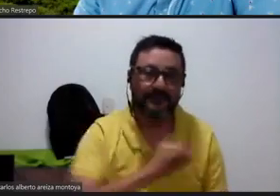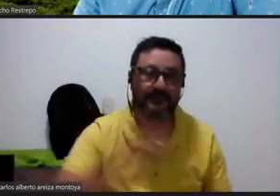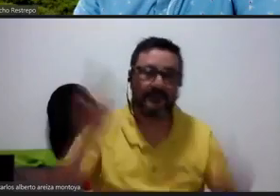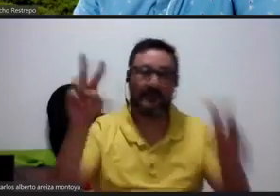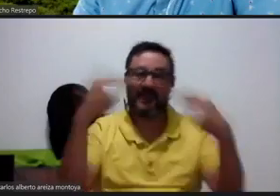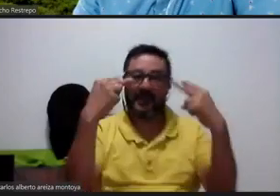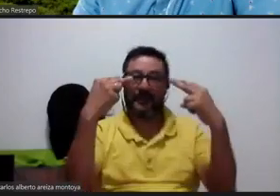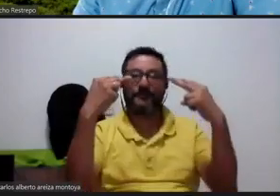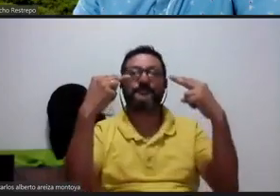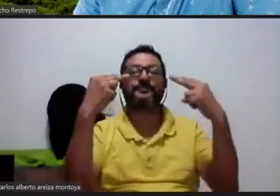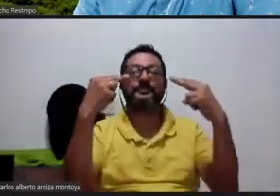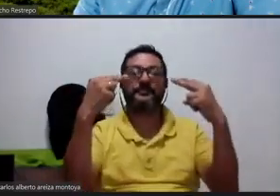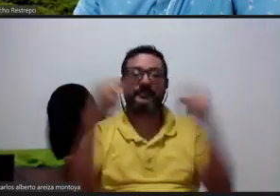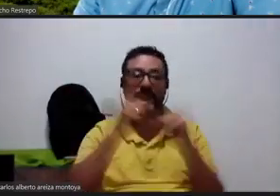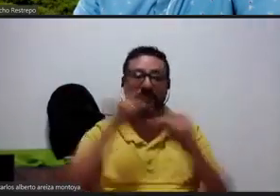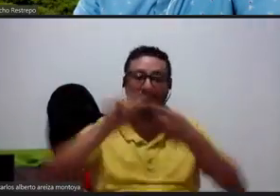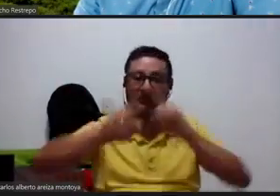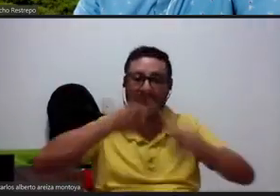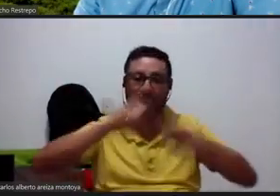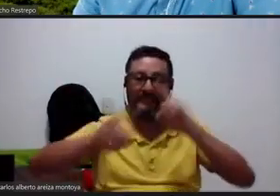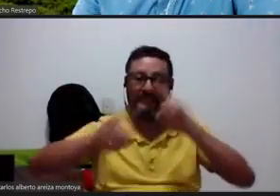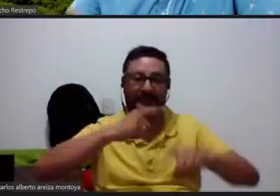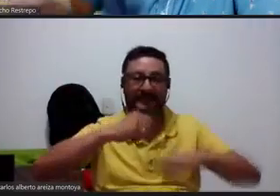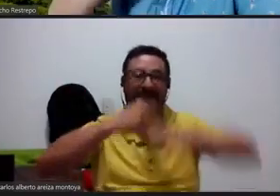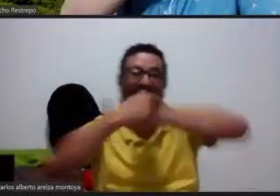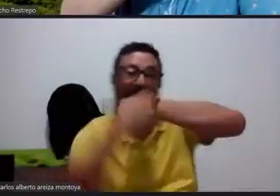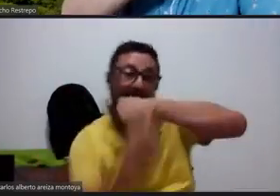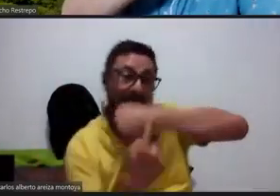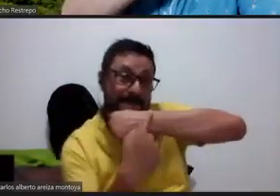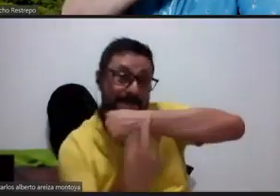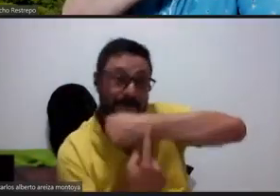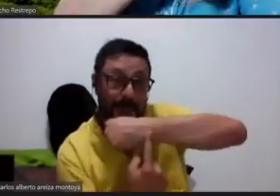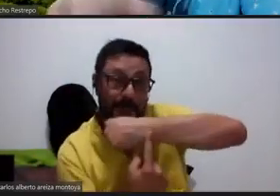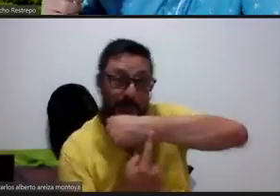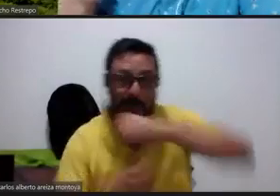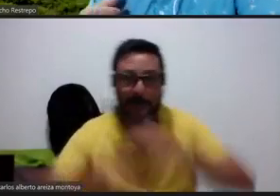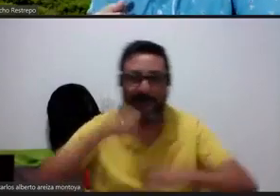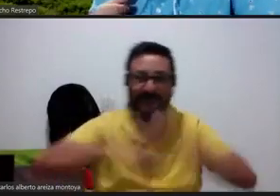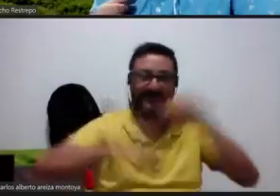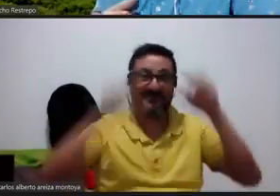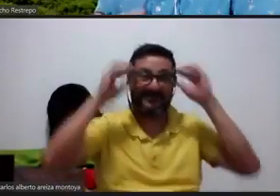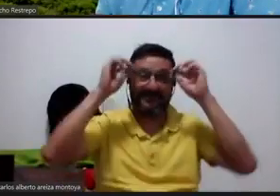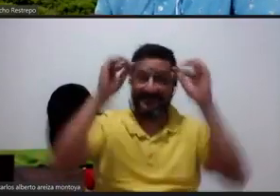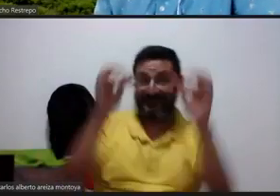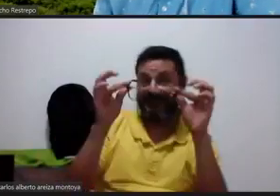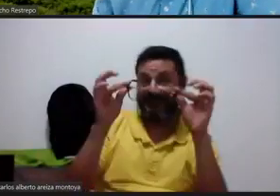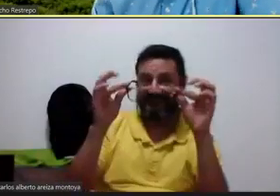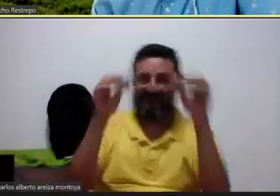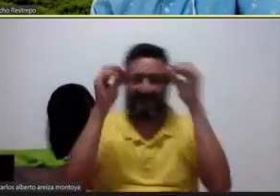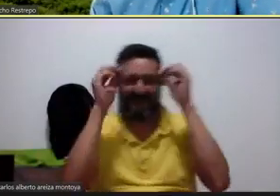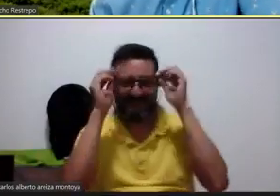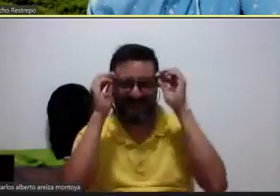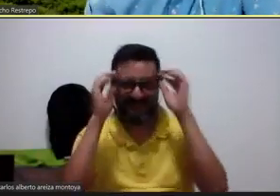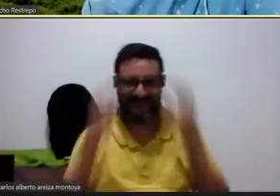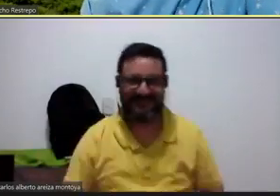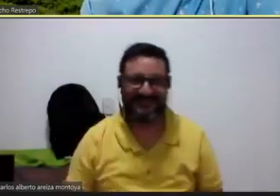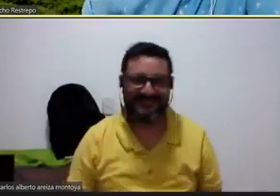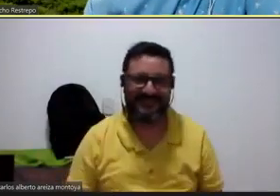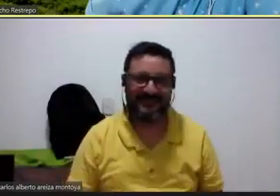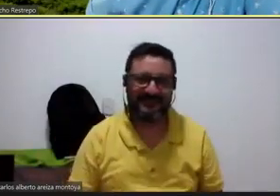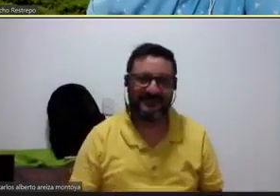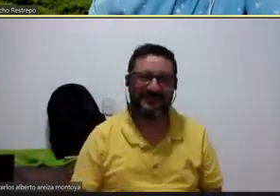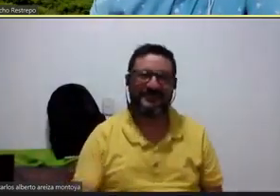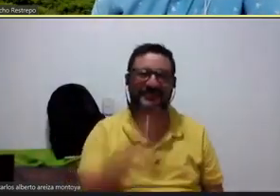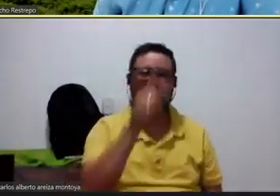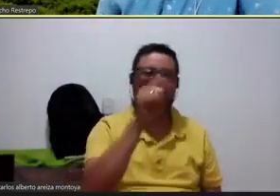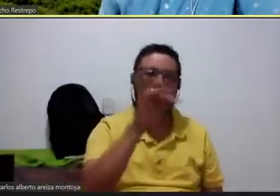viendo, a nuestros amigos de Mobile ID, a nuestros amigos de Ciclo Óptica, y por supuesto, a los de FI.